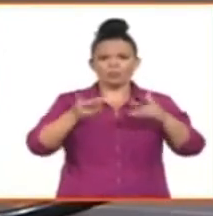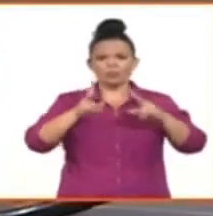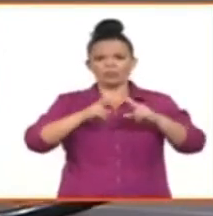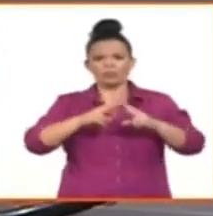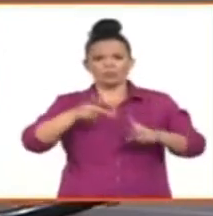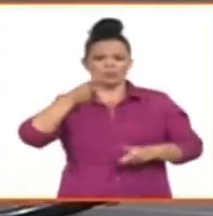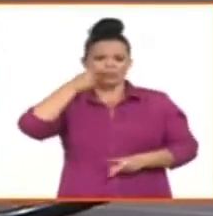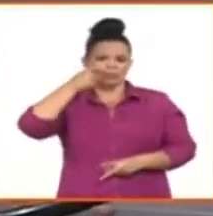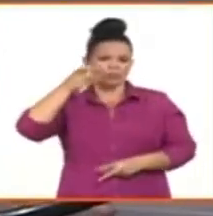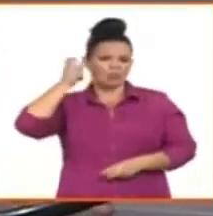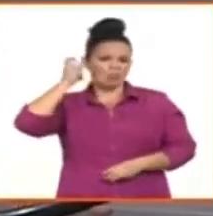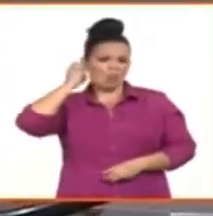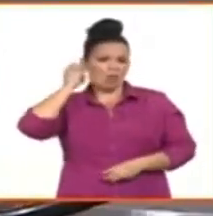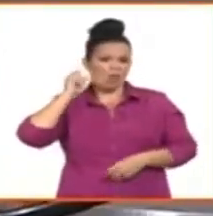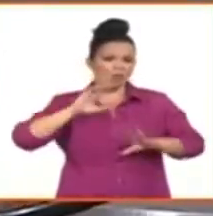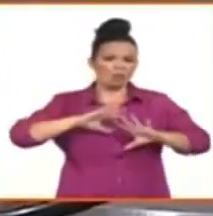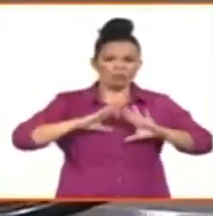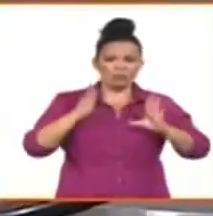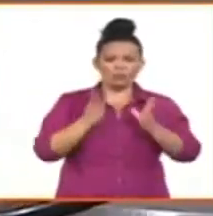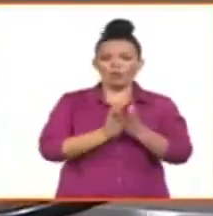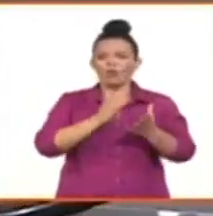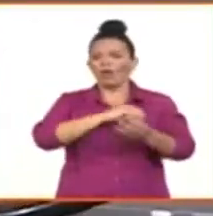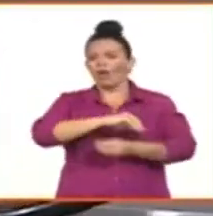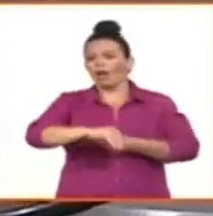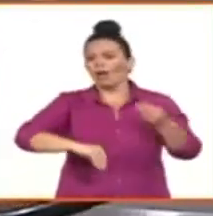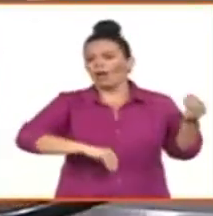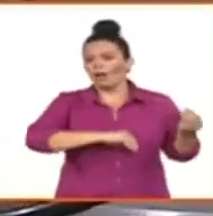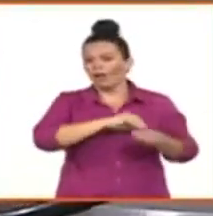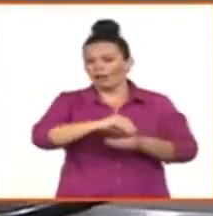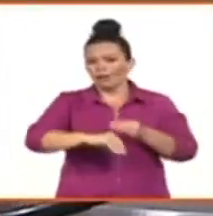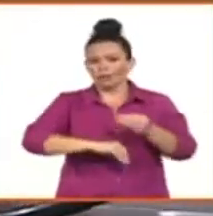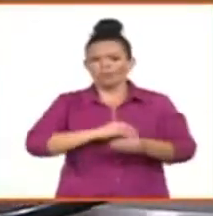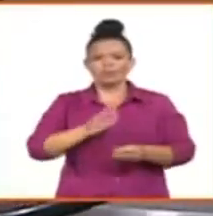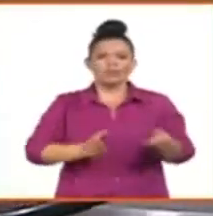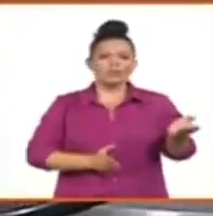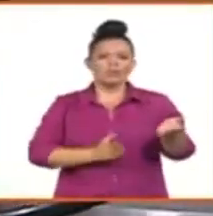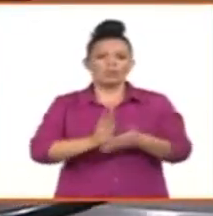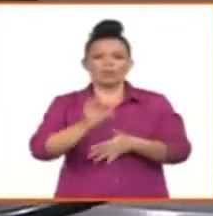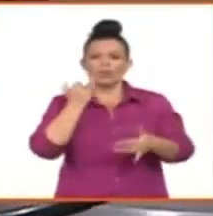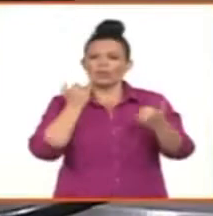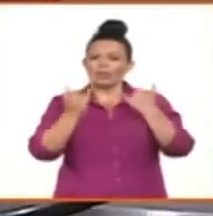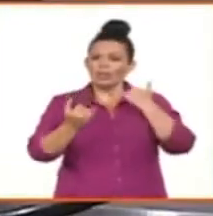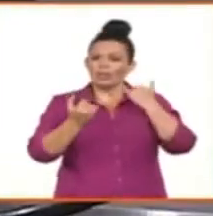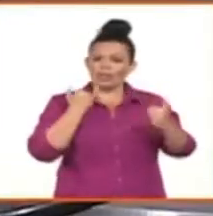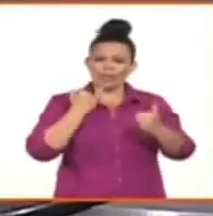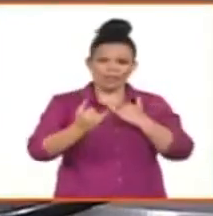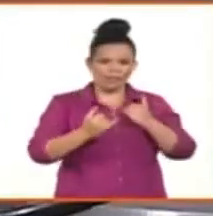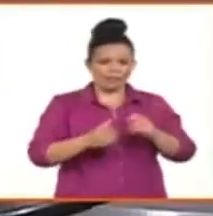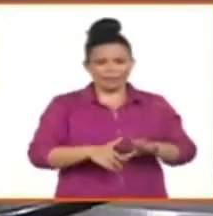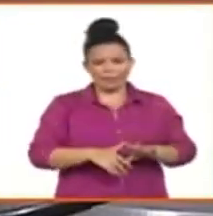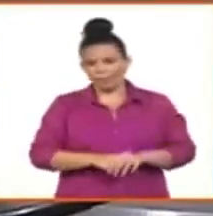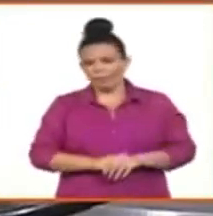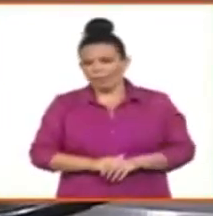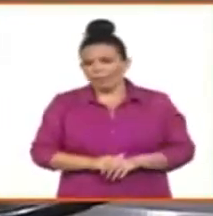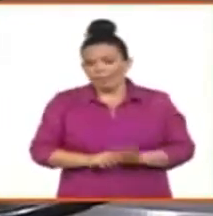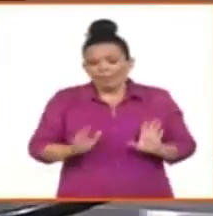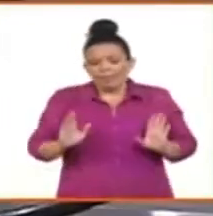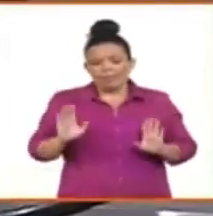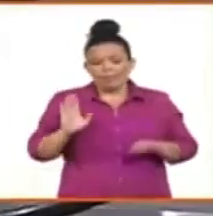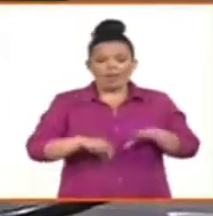padre, han evolucionado y han respondido, por supuesto, a los intereses de las clases dominantes que diseñan el mandato